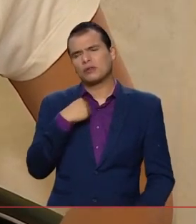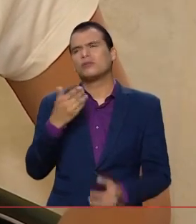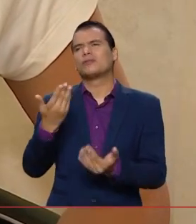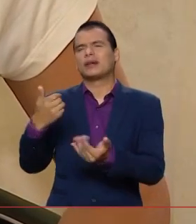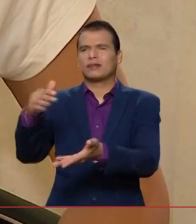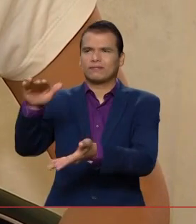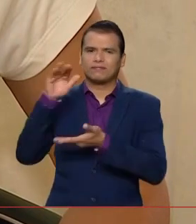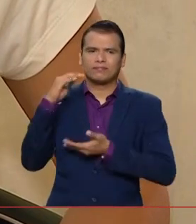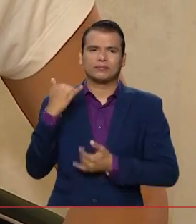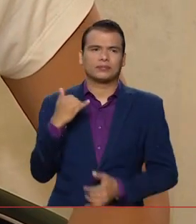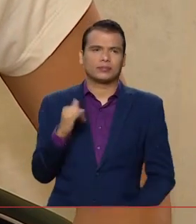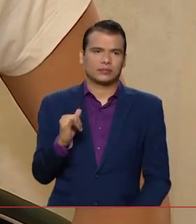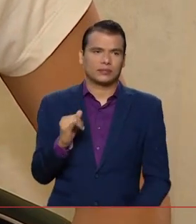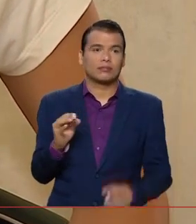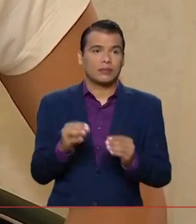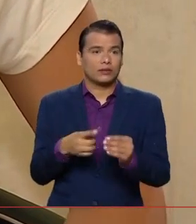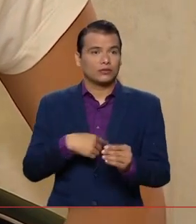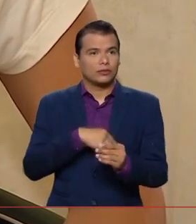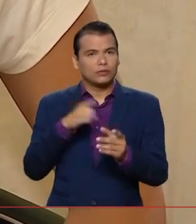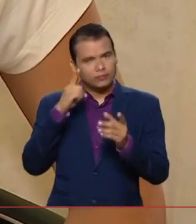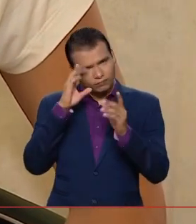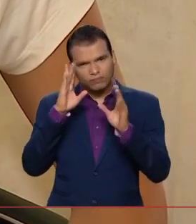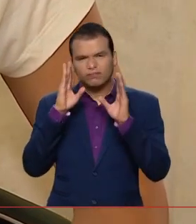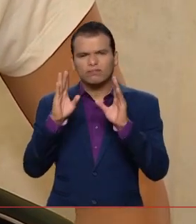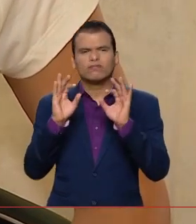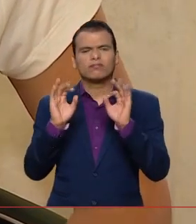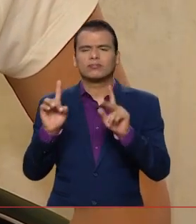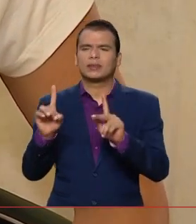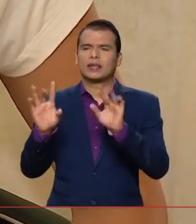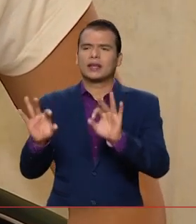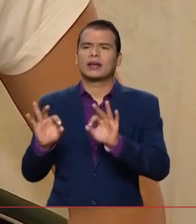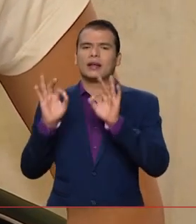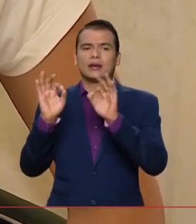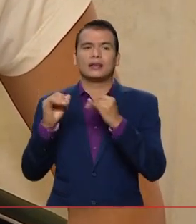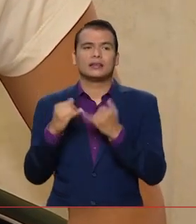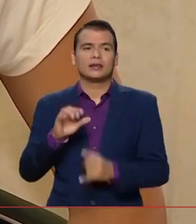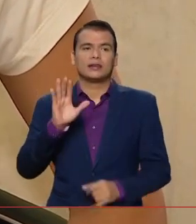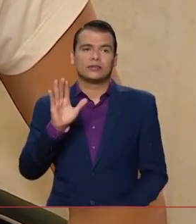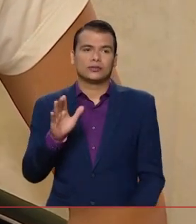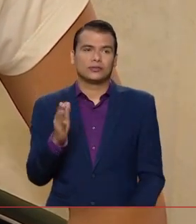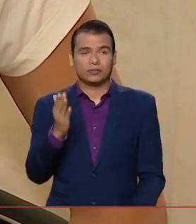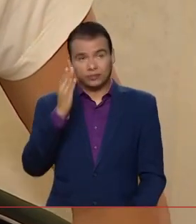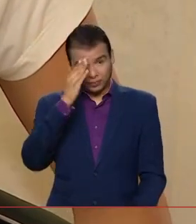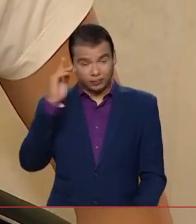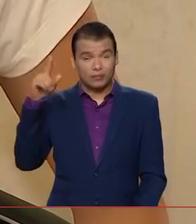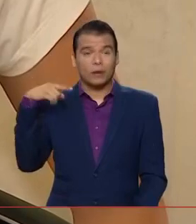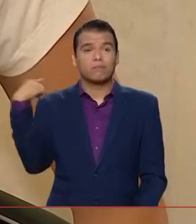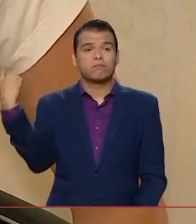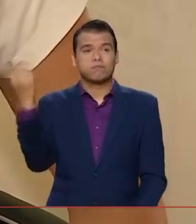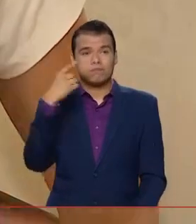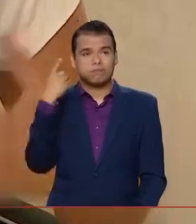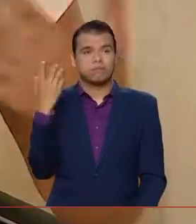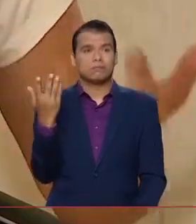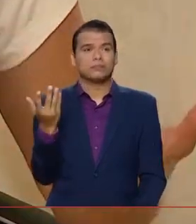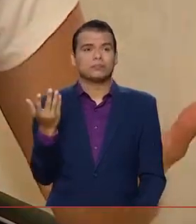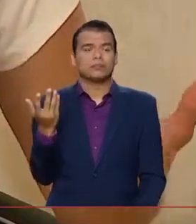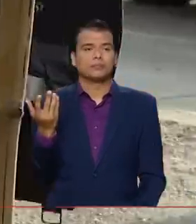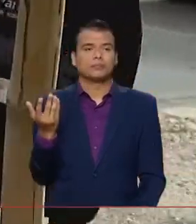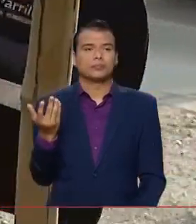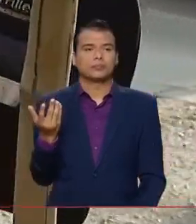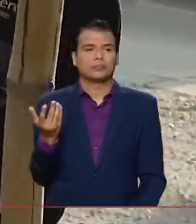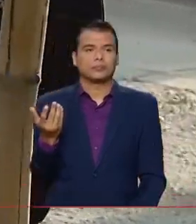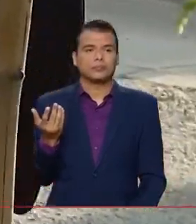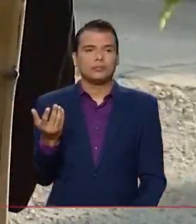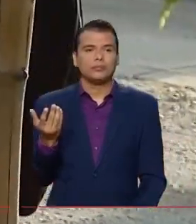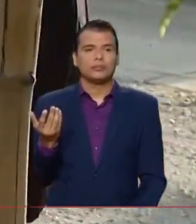presentación y el producto de calidad. Tratamos de encontrar como esa falencia que había en los domicilios, tratar de poder